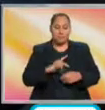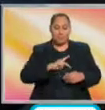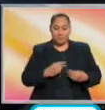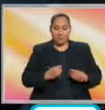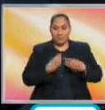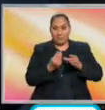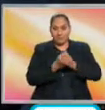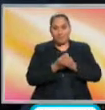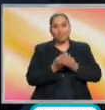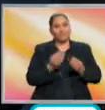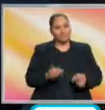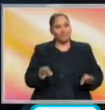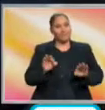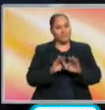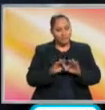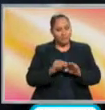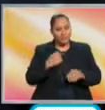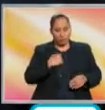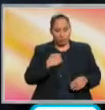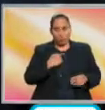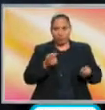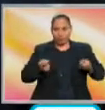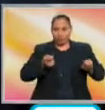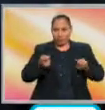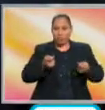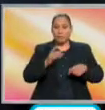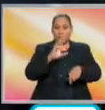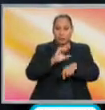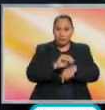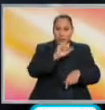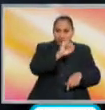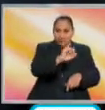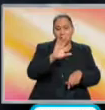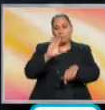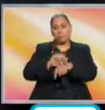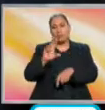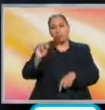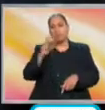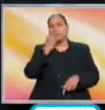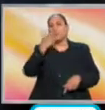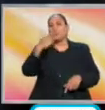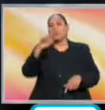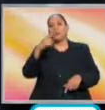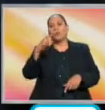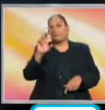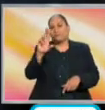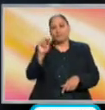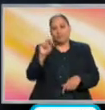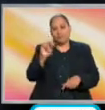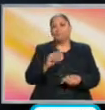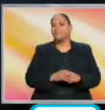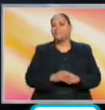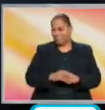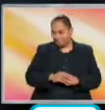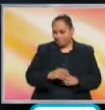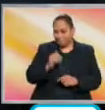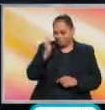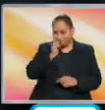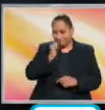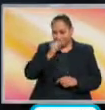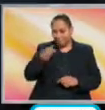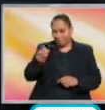es importante y que está en nuestras manos el autorizarlo, o decirle en este caso a Google, ¿sabes qué? Mejor no. Comisionado, como